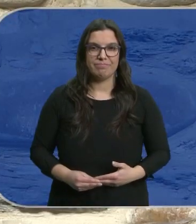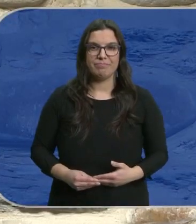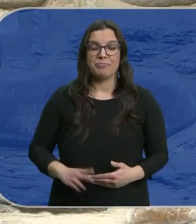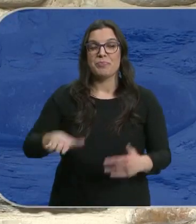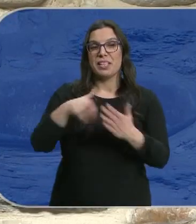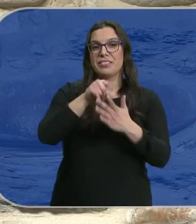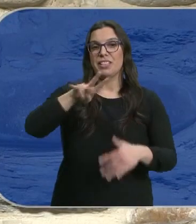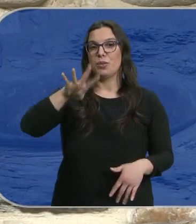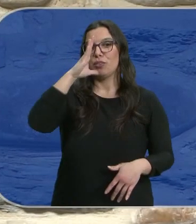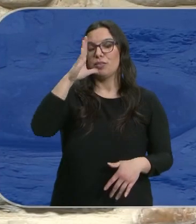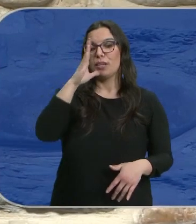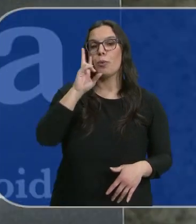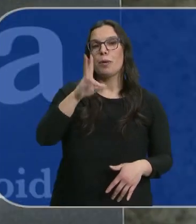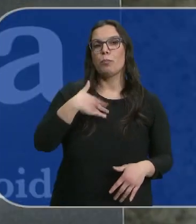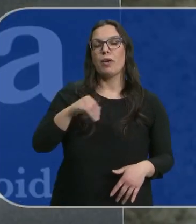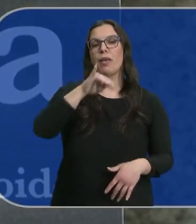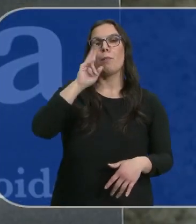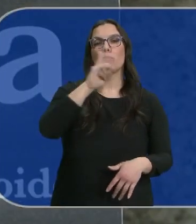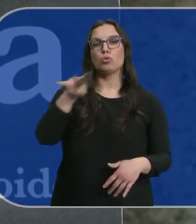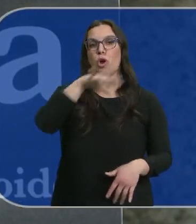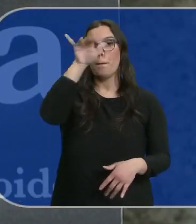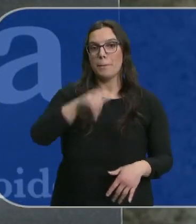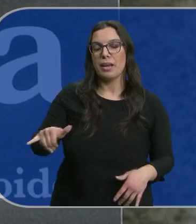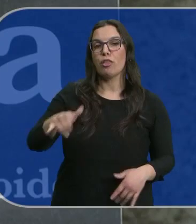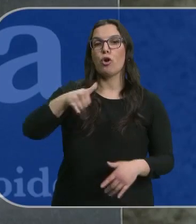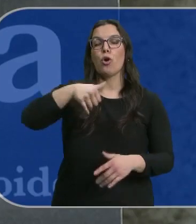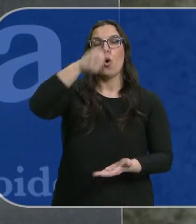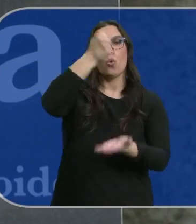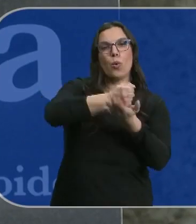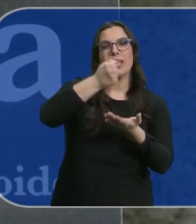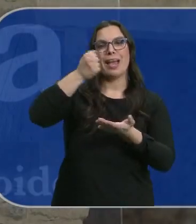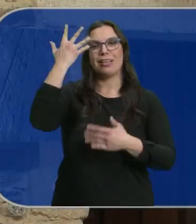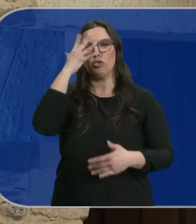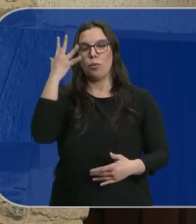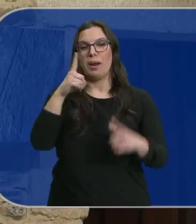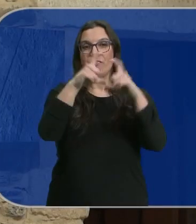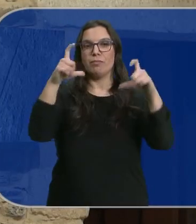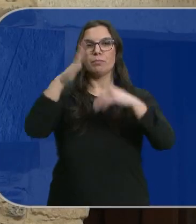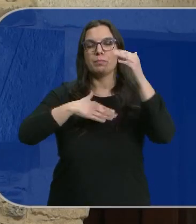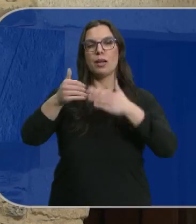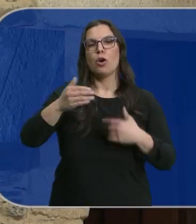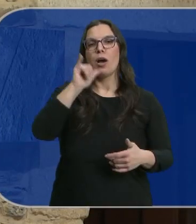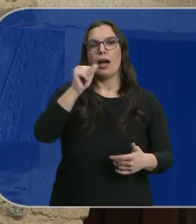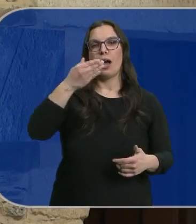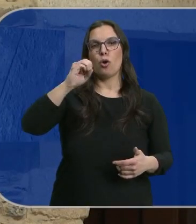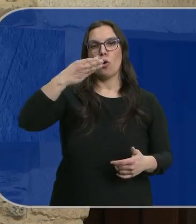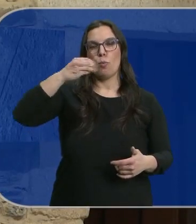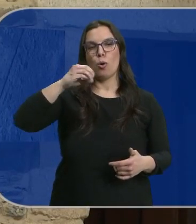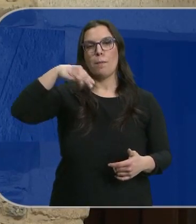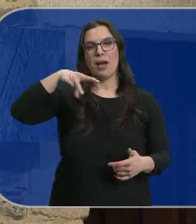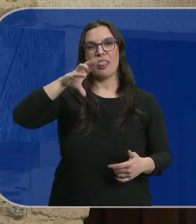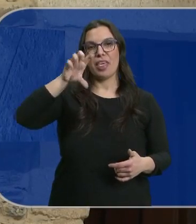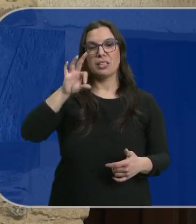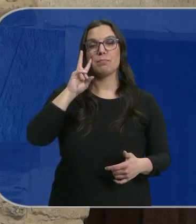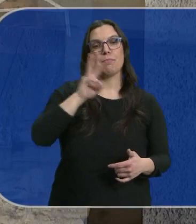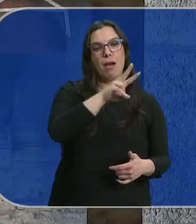Hasta el 24 de febrero se puede ver en el Museo del Bierzo de Ponferrada Huella y Sombra, una exposición fotográfica de Jacobo Macías. En ella nos